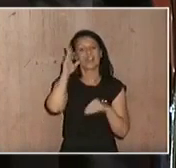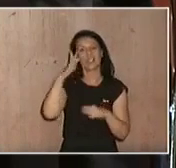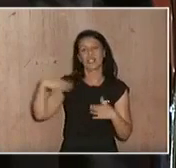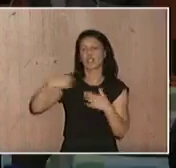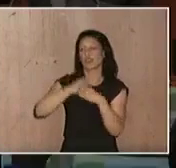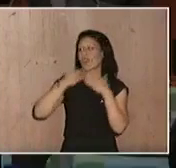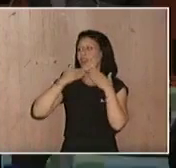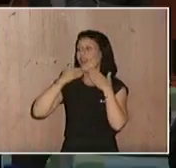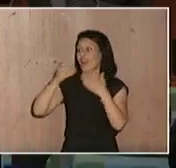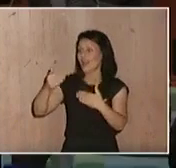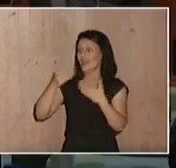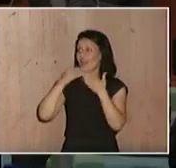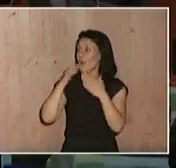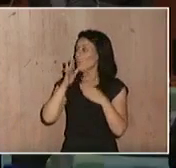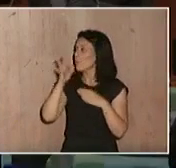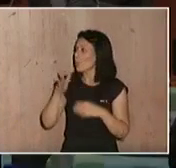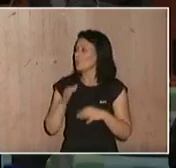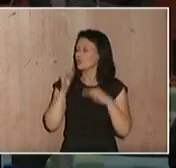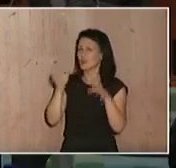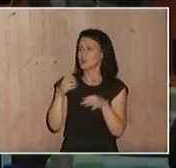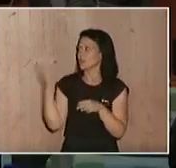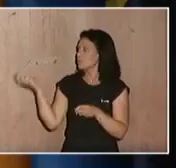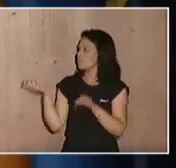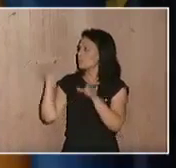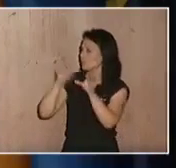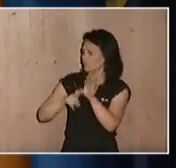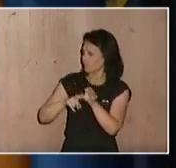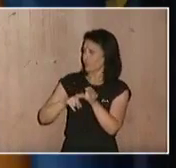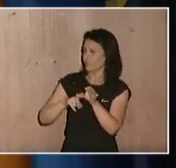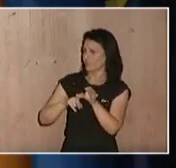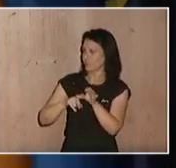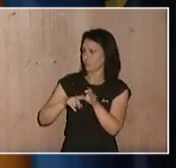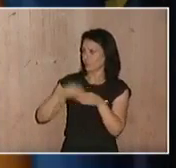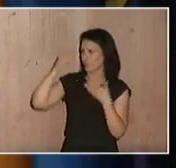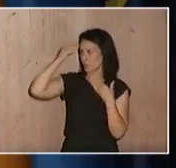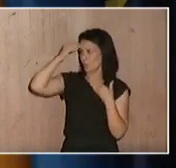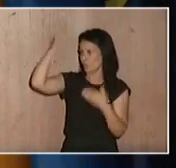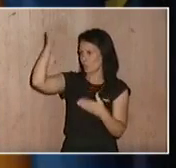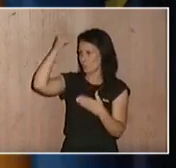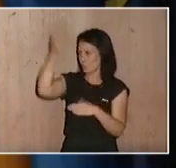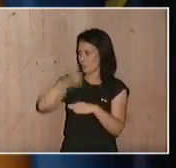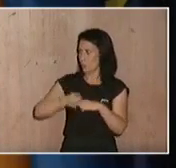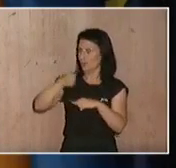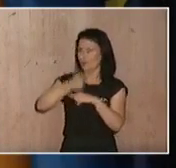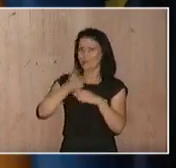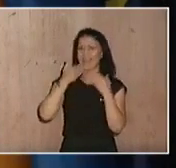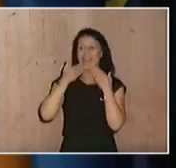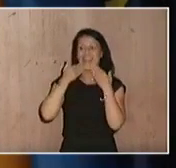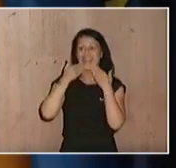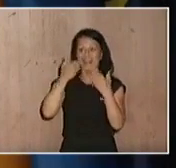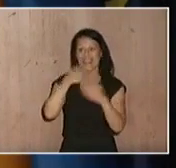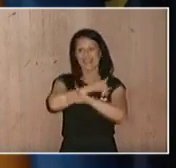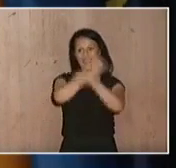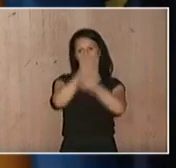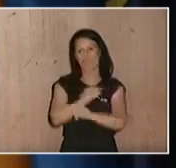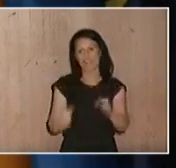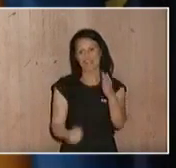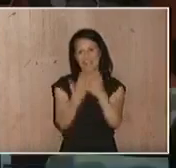Alicante por poder contar con usted entre nuestros más ilustres doctores. Muchas gracias y feliz